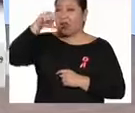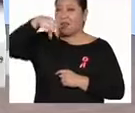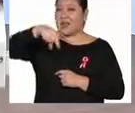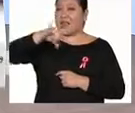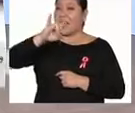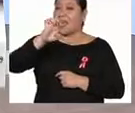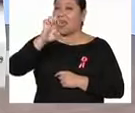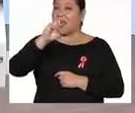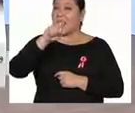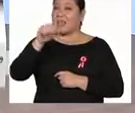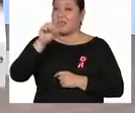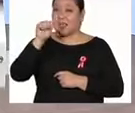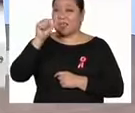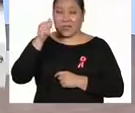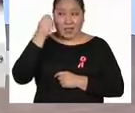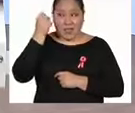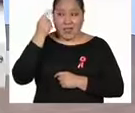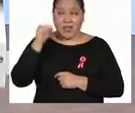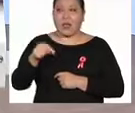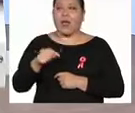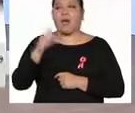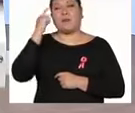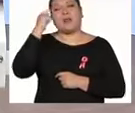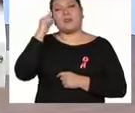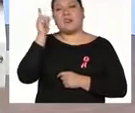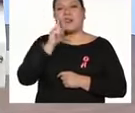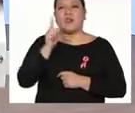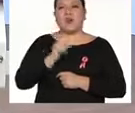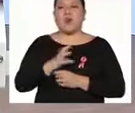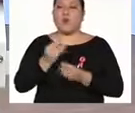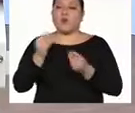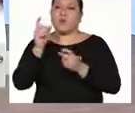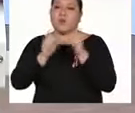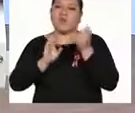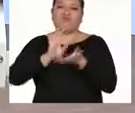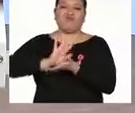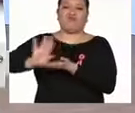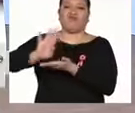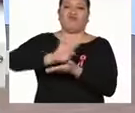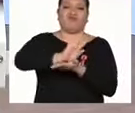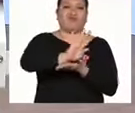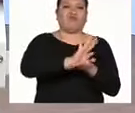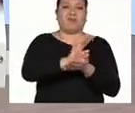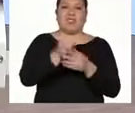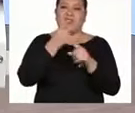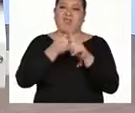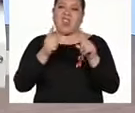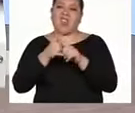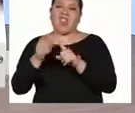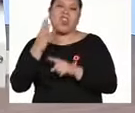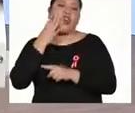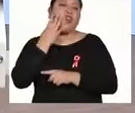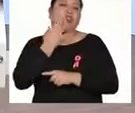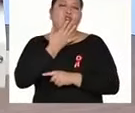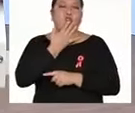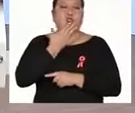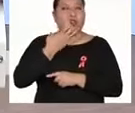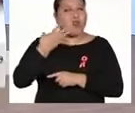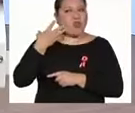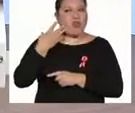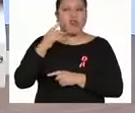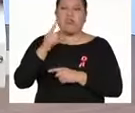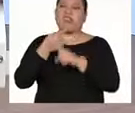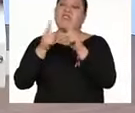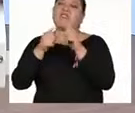Me parece que no siempre. A veces podemos tratarnos muy mal los unos a los otros por las diferencias de nuestro color de piel, o de nuestro